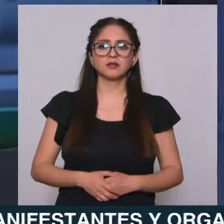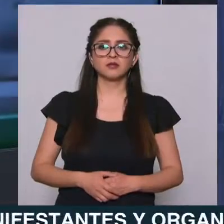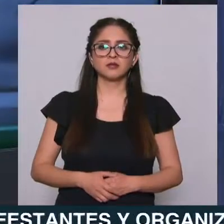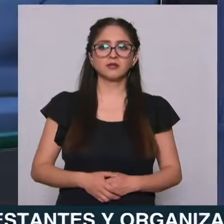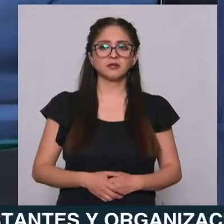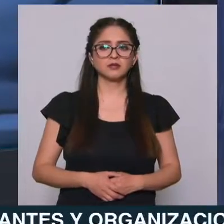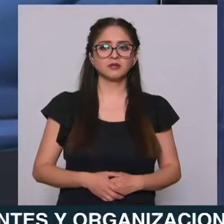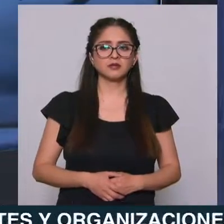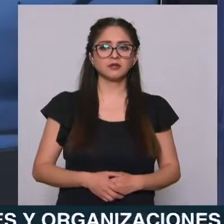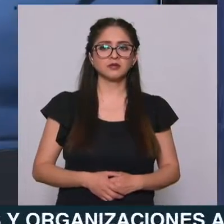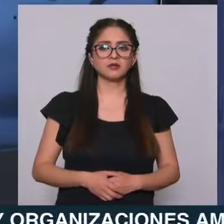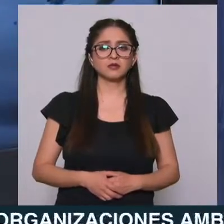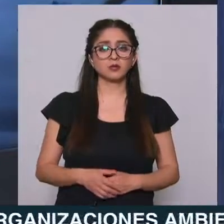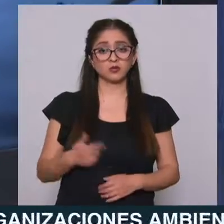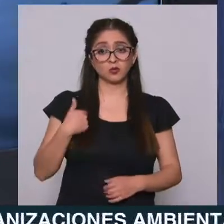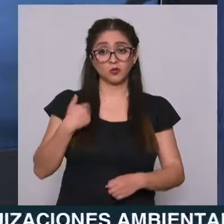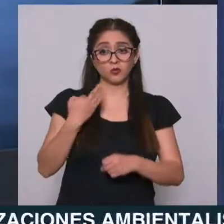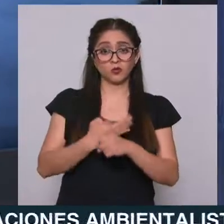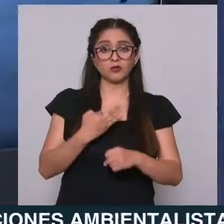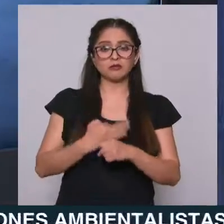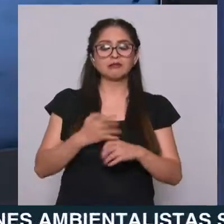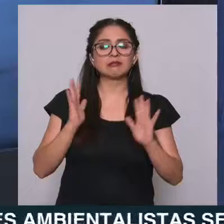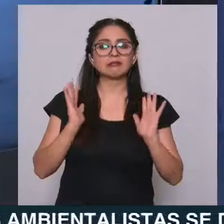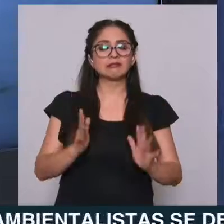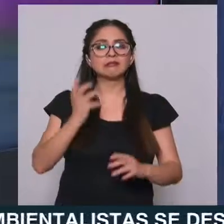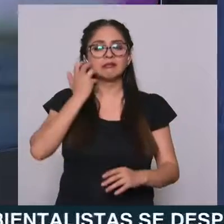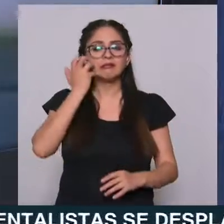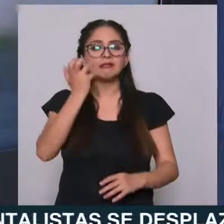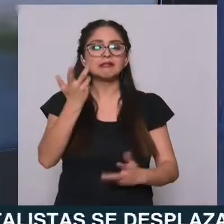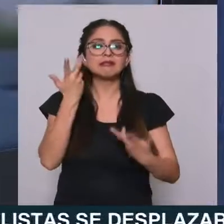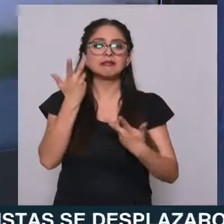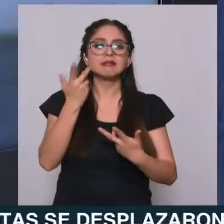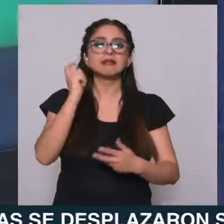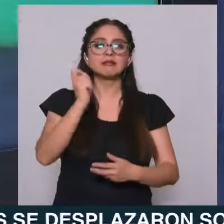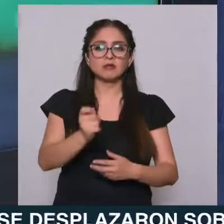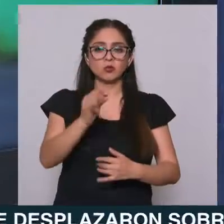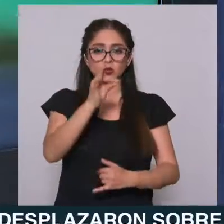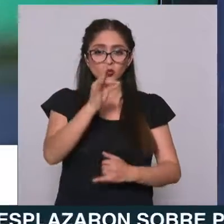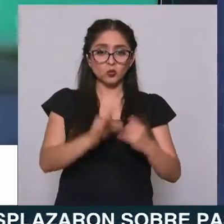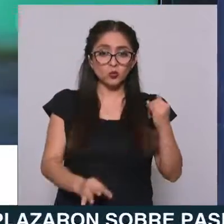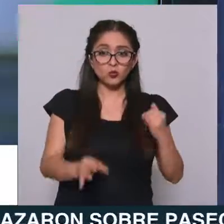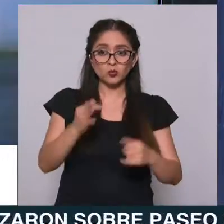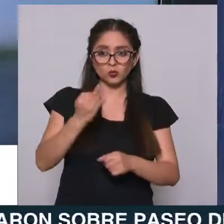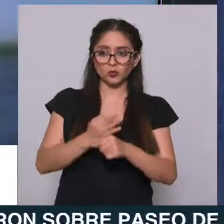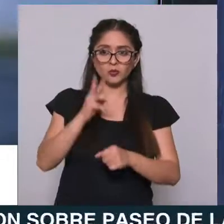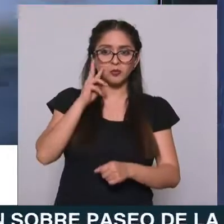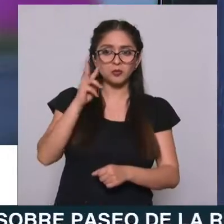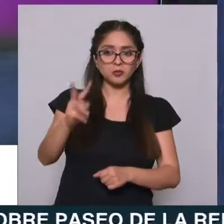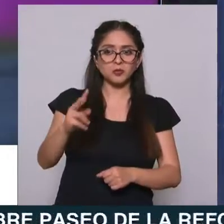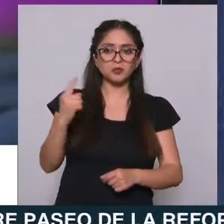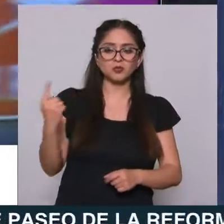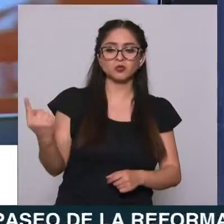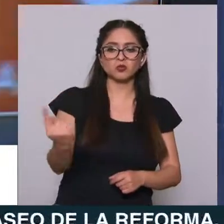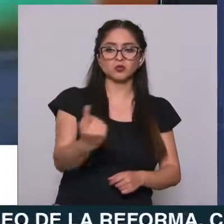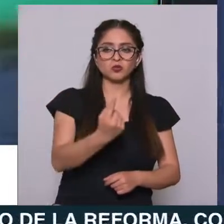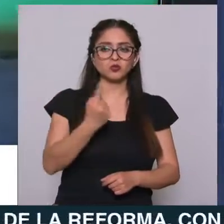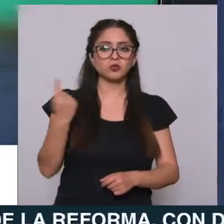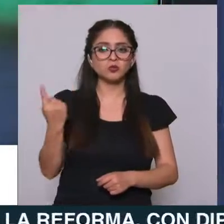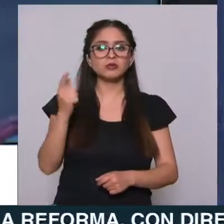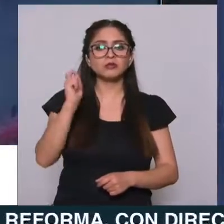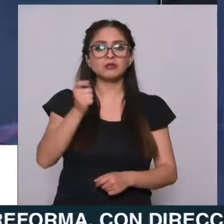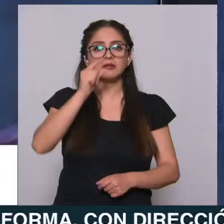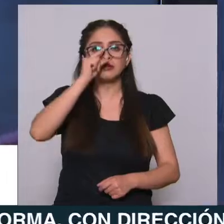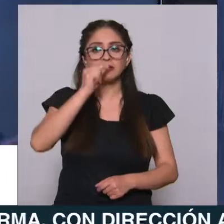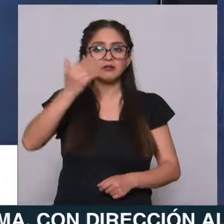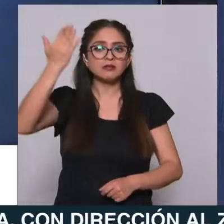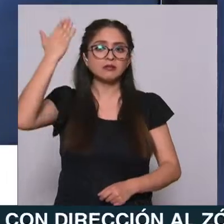bueno, yo más que nada estoy muy ansioso, ya que en la última fecha, la que estamos viendo en la pantalla, bueno, tuvimos ahí un percance y veníamos de una